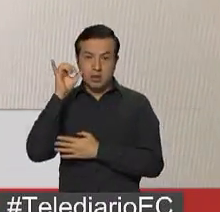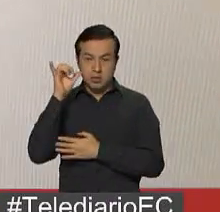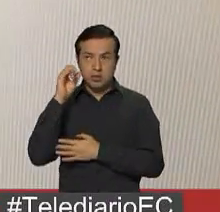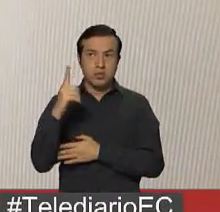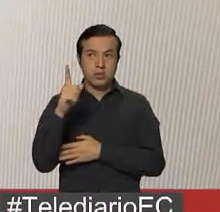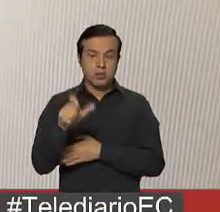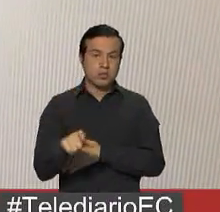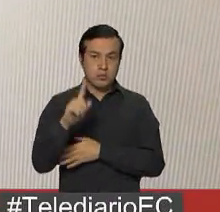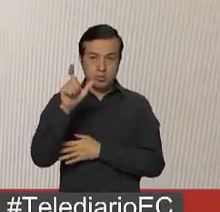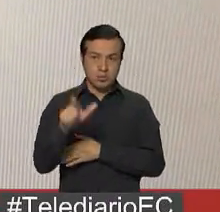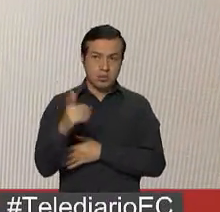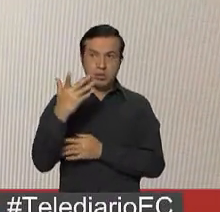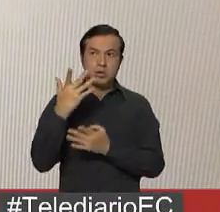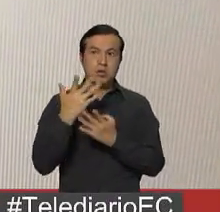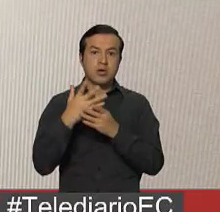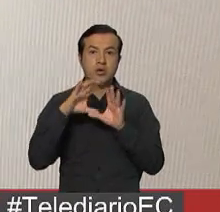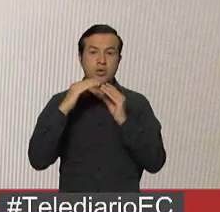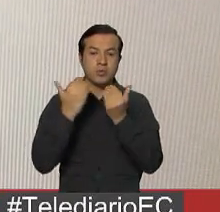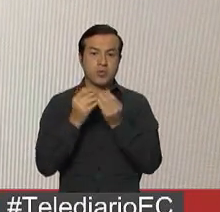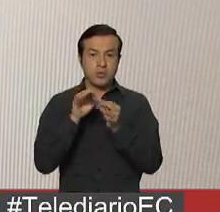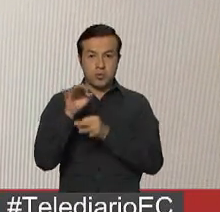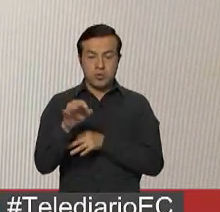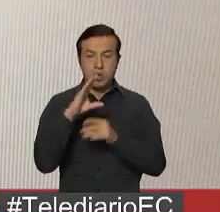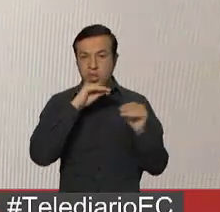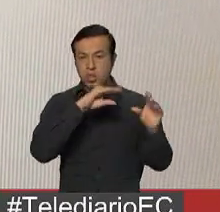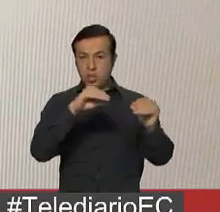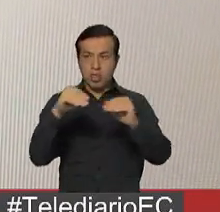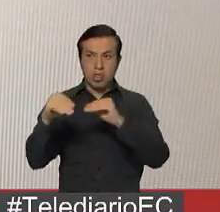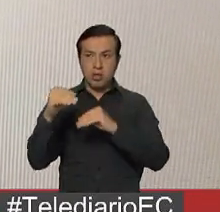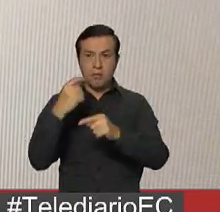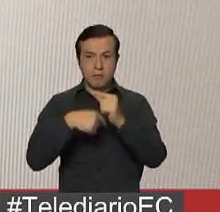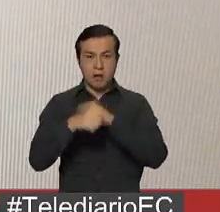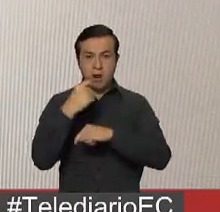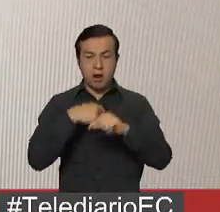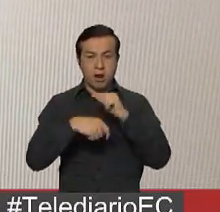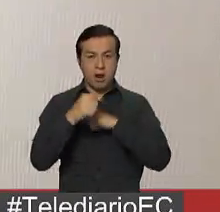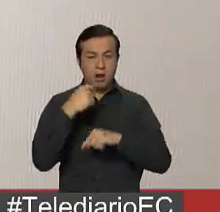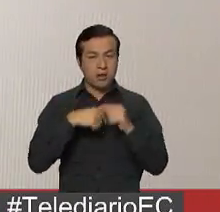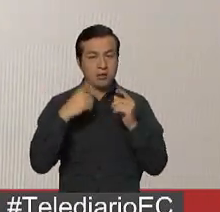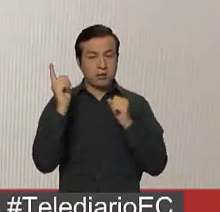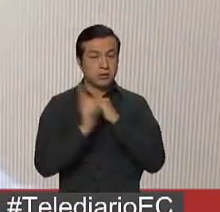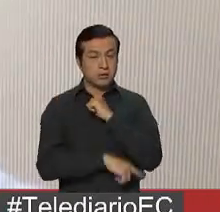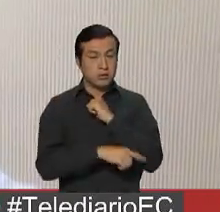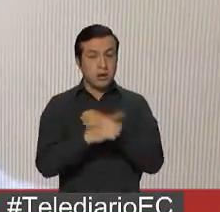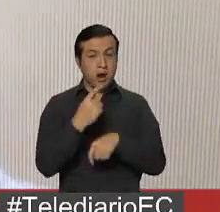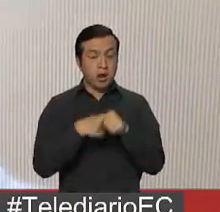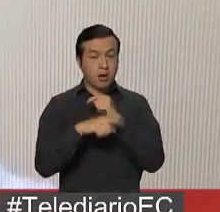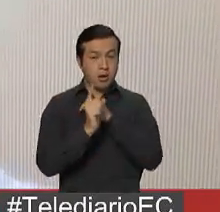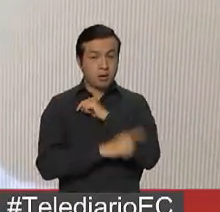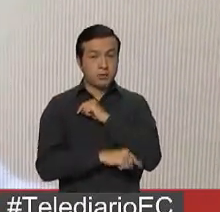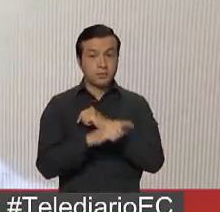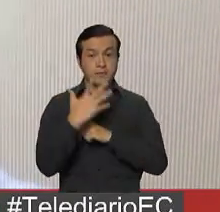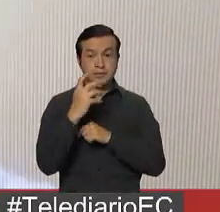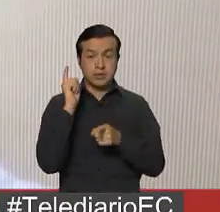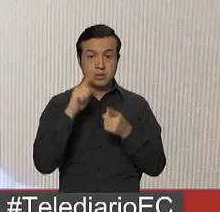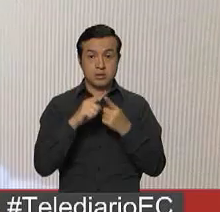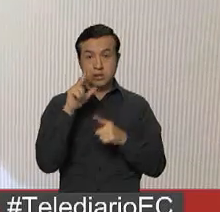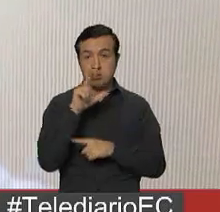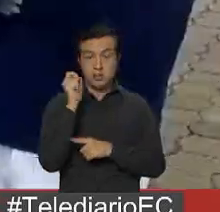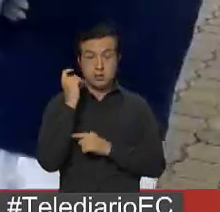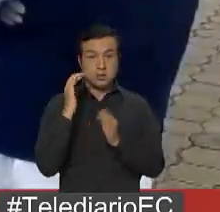finalmente una persona detenida en el comité del pueblo por especular con los precios la sanción en fila entre 15 a 30 días